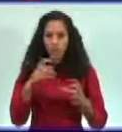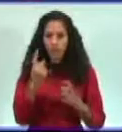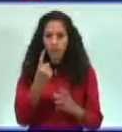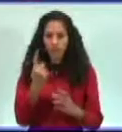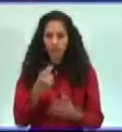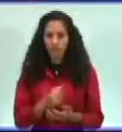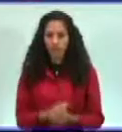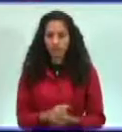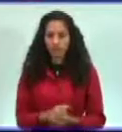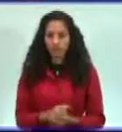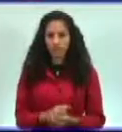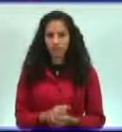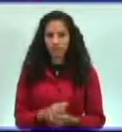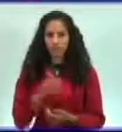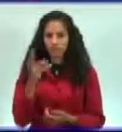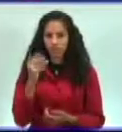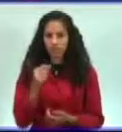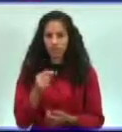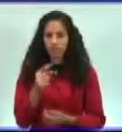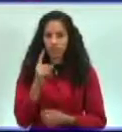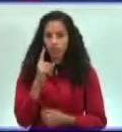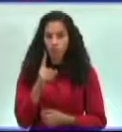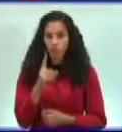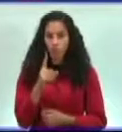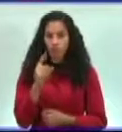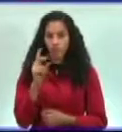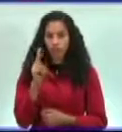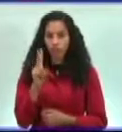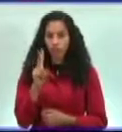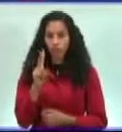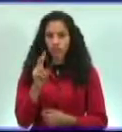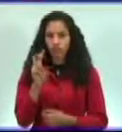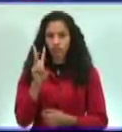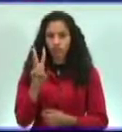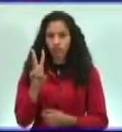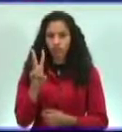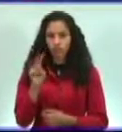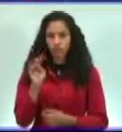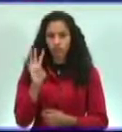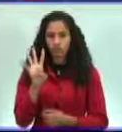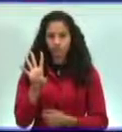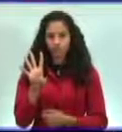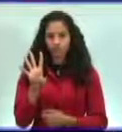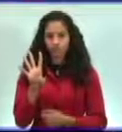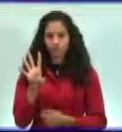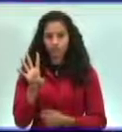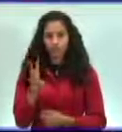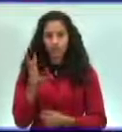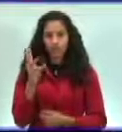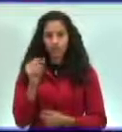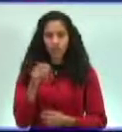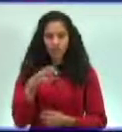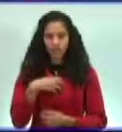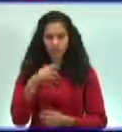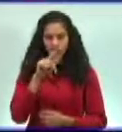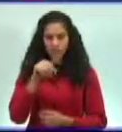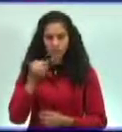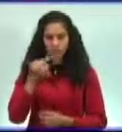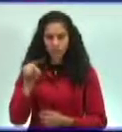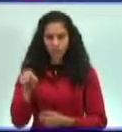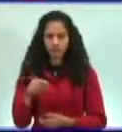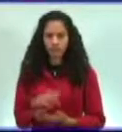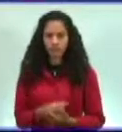en total? Contemos, 1, 2, 3 y 4. ¿Cuántos tenemos